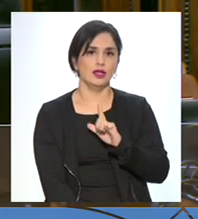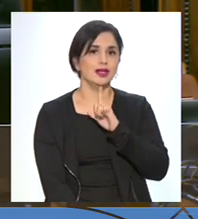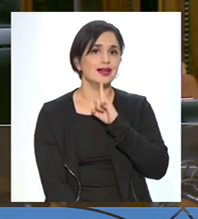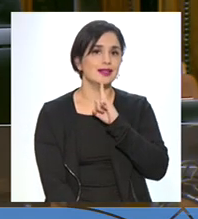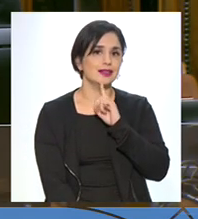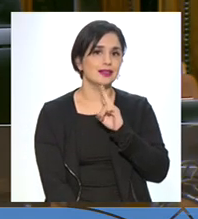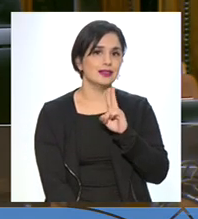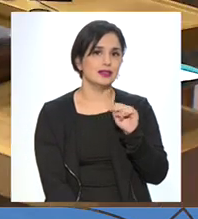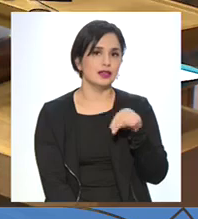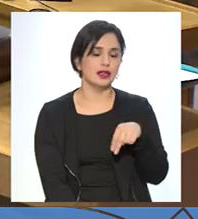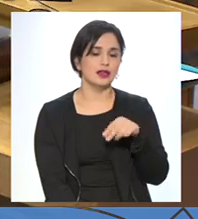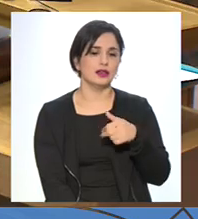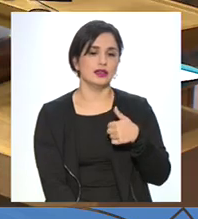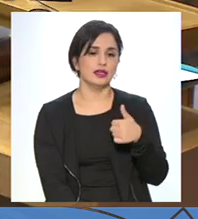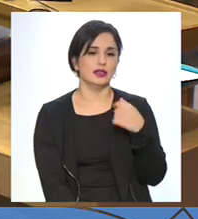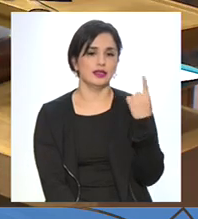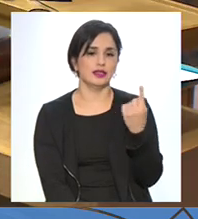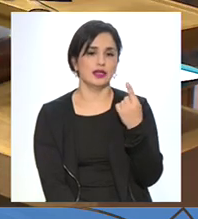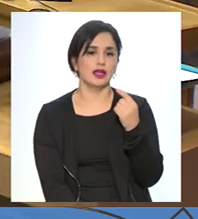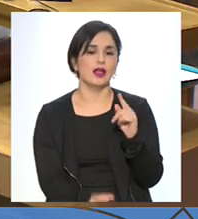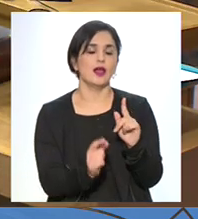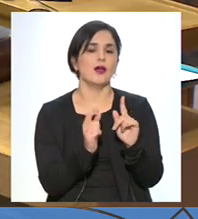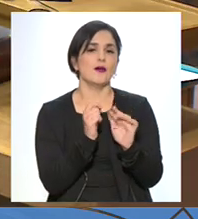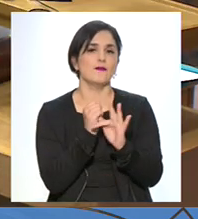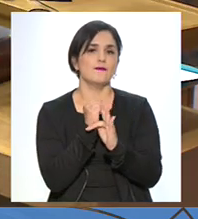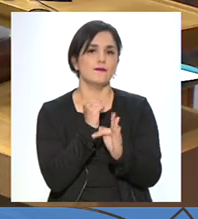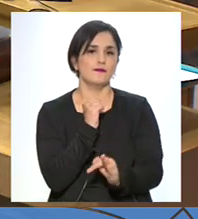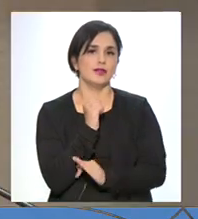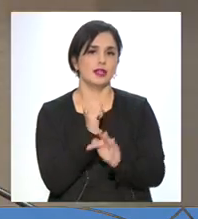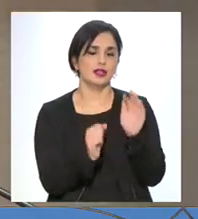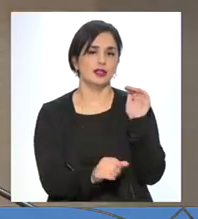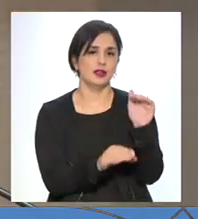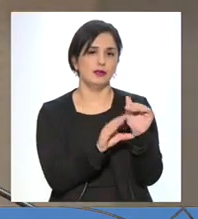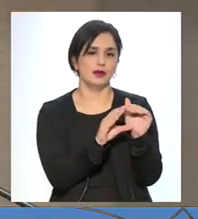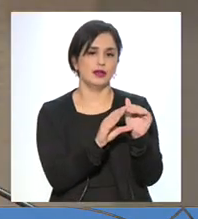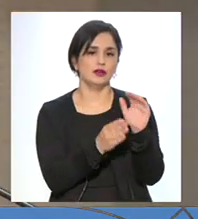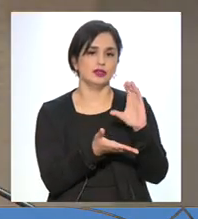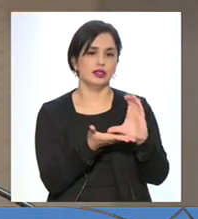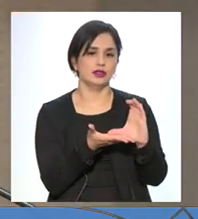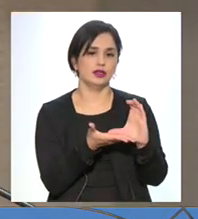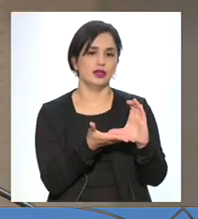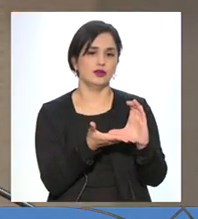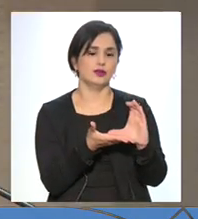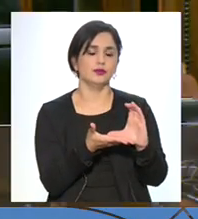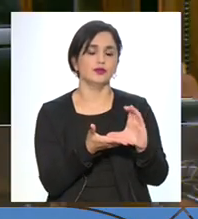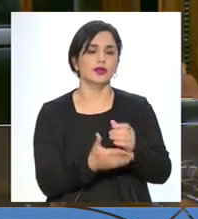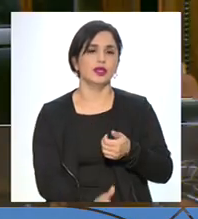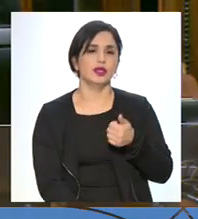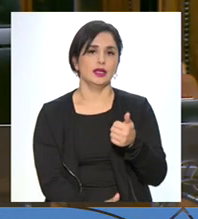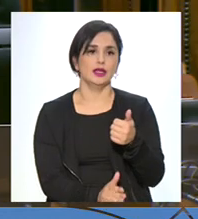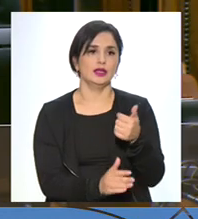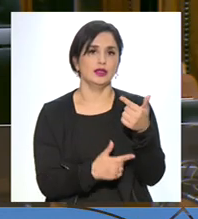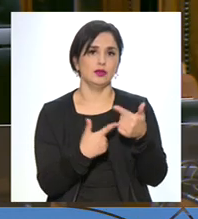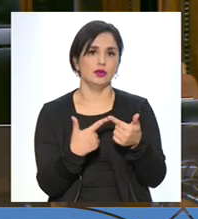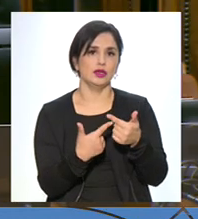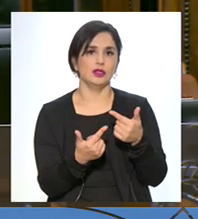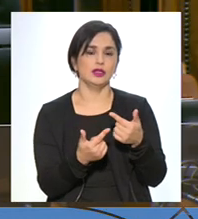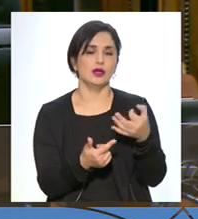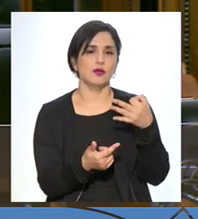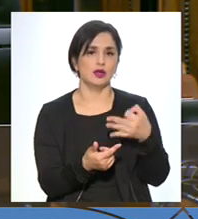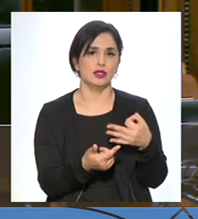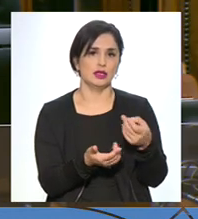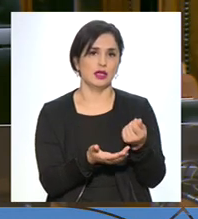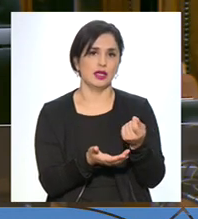general, don Juan Pablo Araya, fiscal del Banco Central, don Elías Albagli, gerente de División de Política Monetaria, la señora Solange